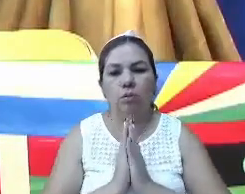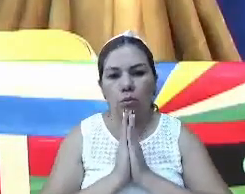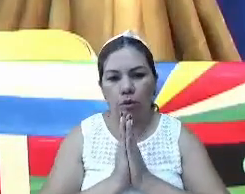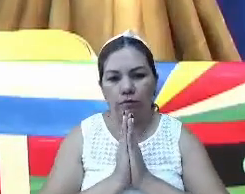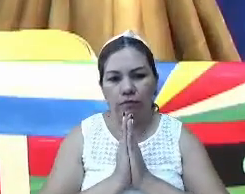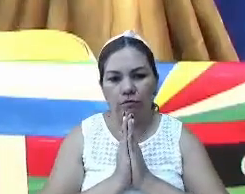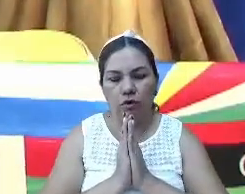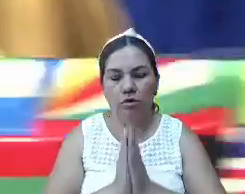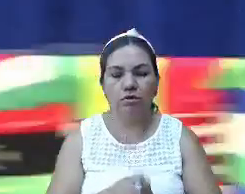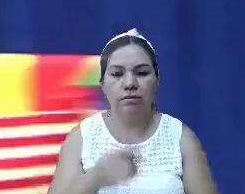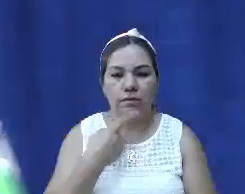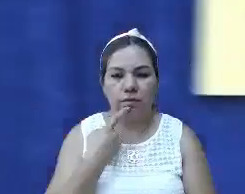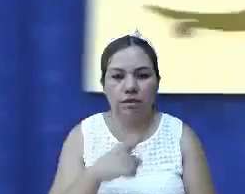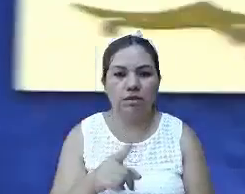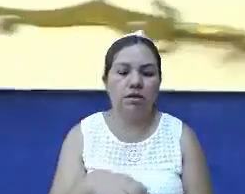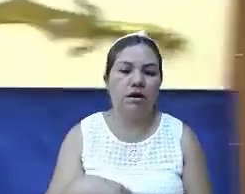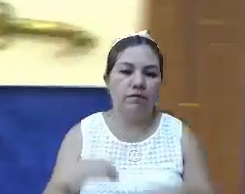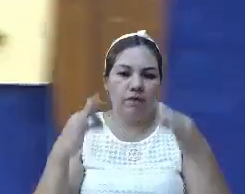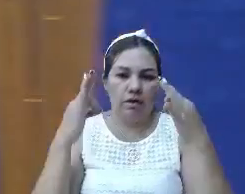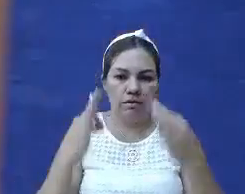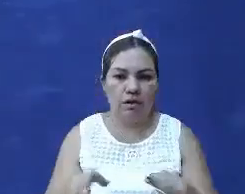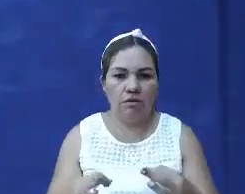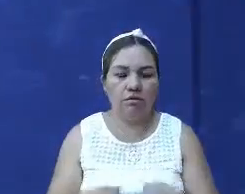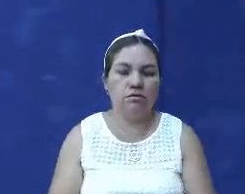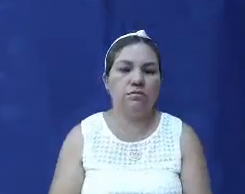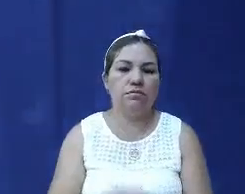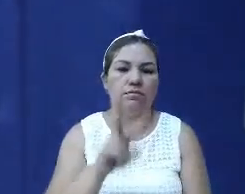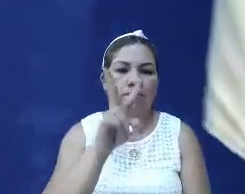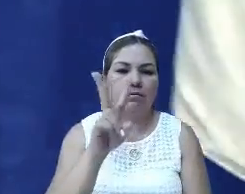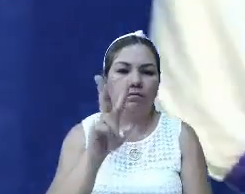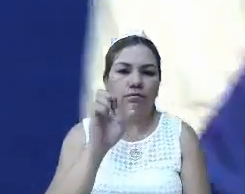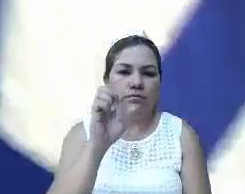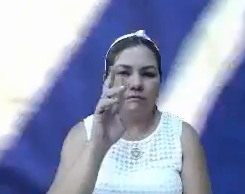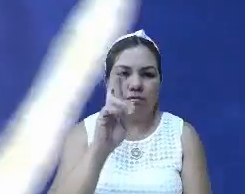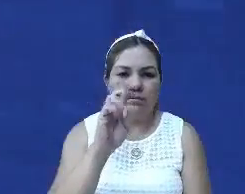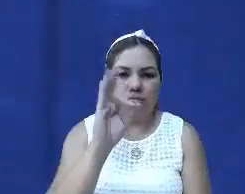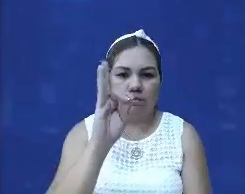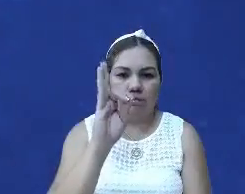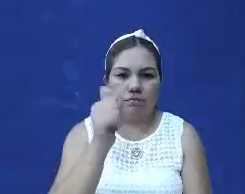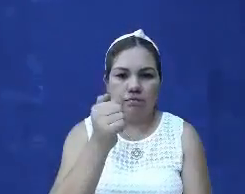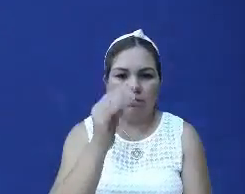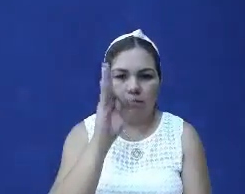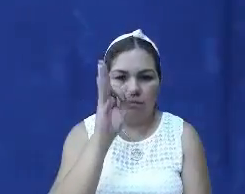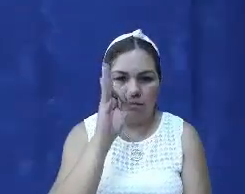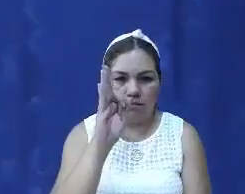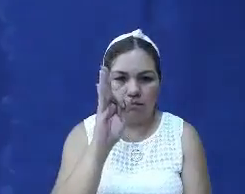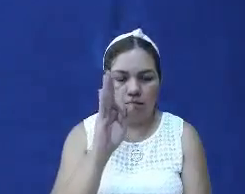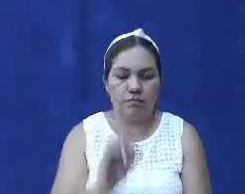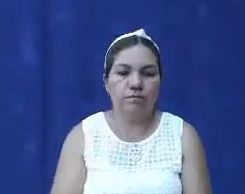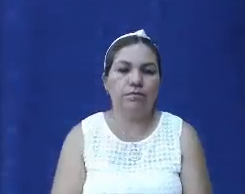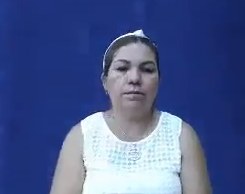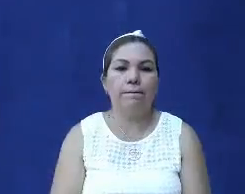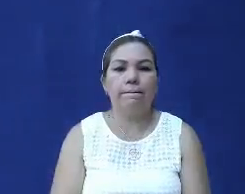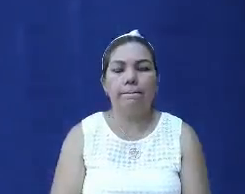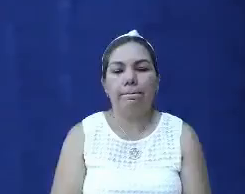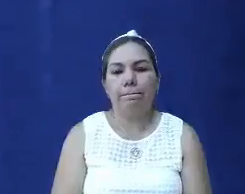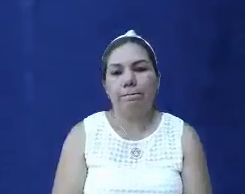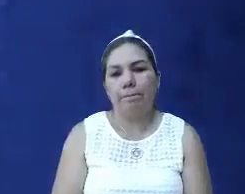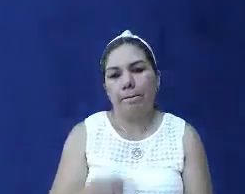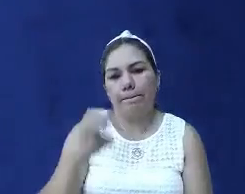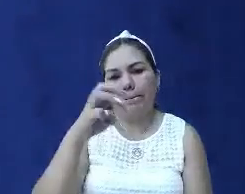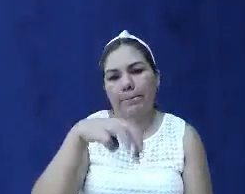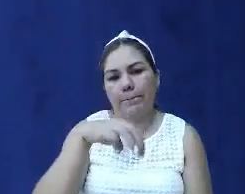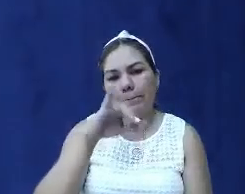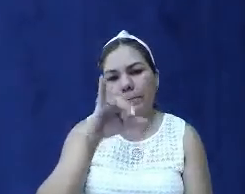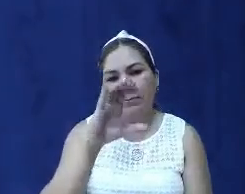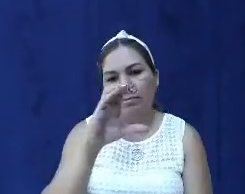Y algo que a mí me reveló el Señor ahí es: Señor, ¿por qué entonces Micaía, siendo que él solamente corregía, decía la palabra tuya